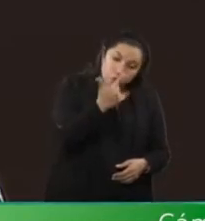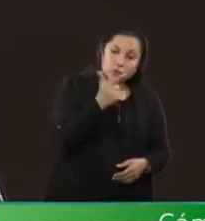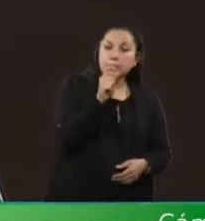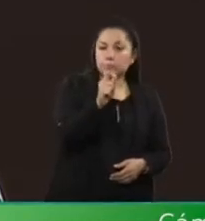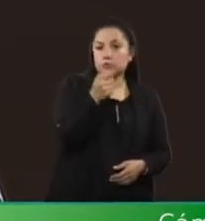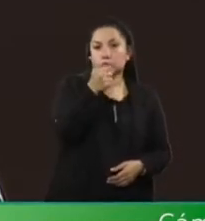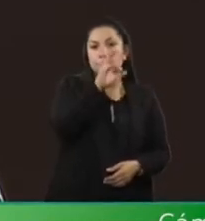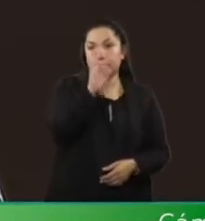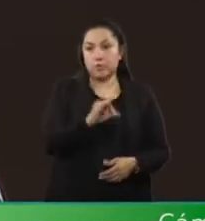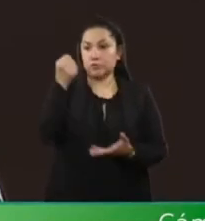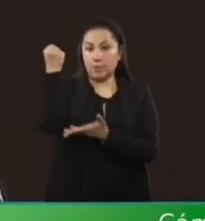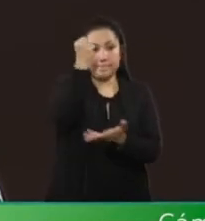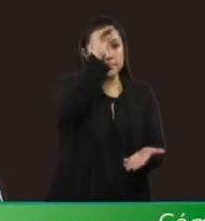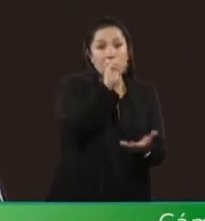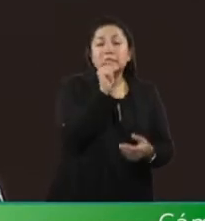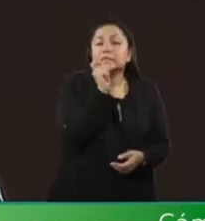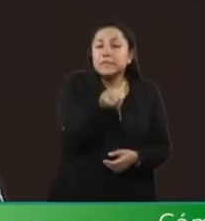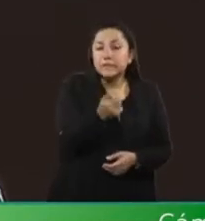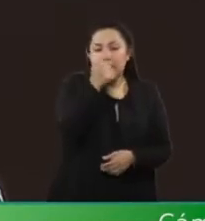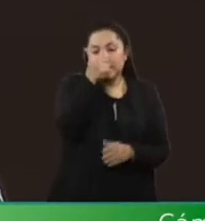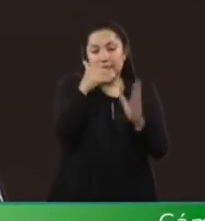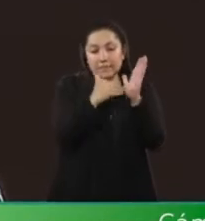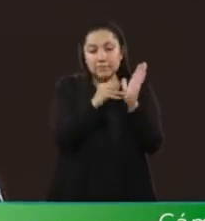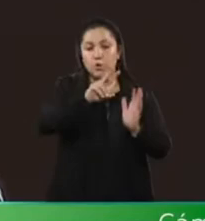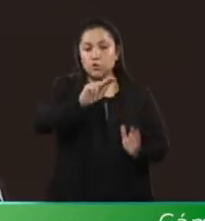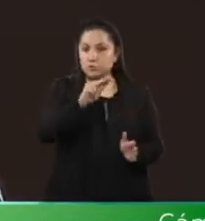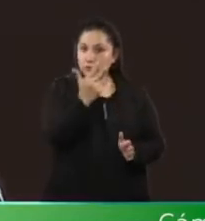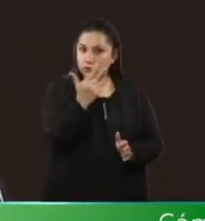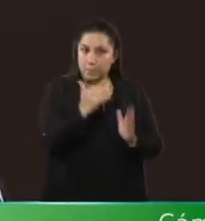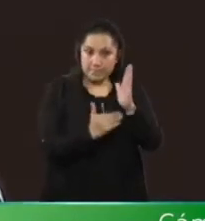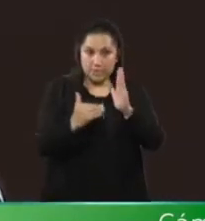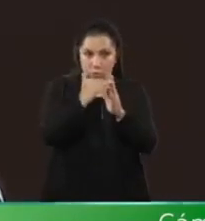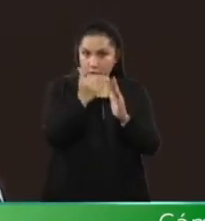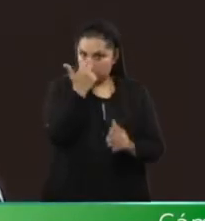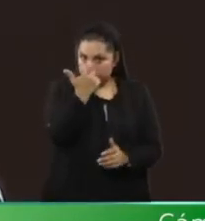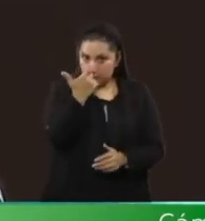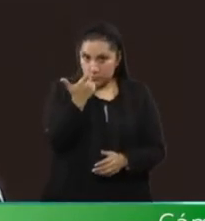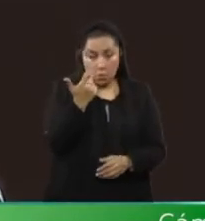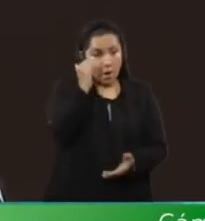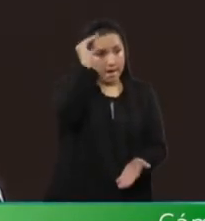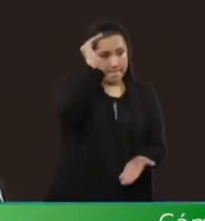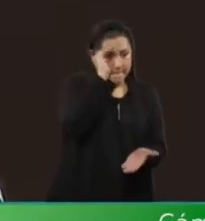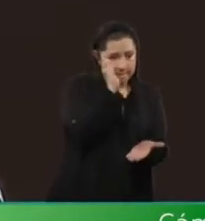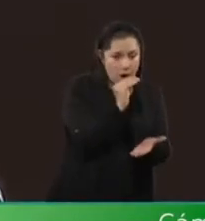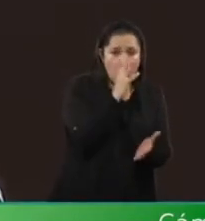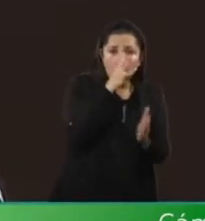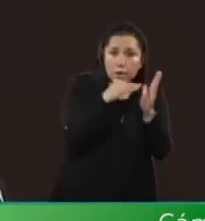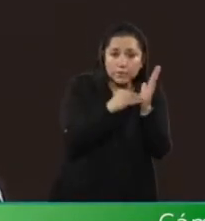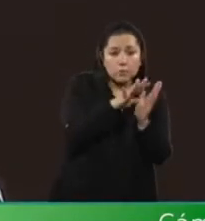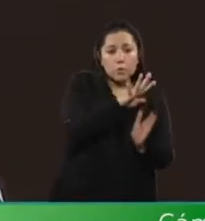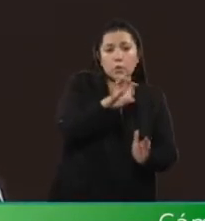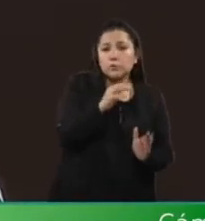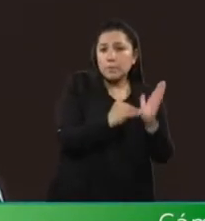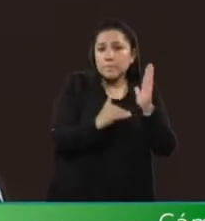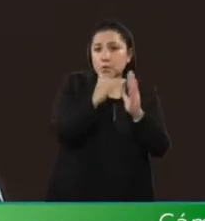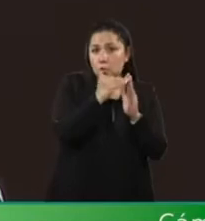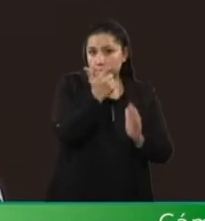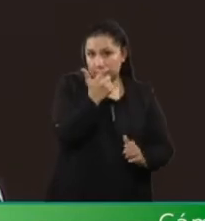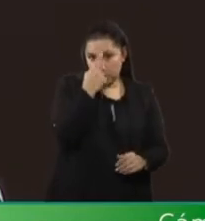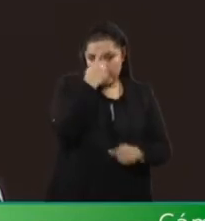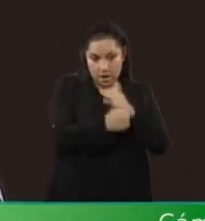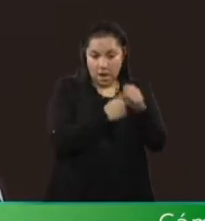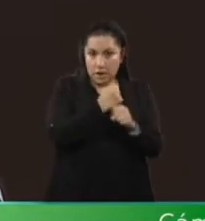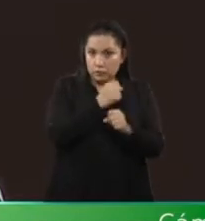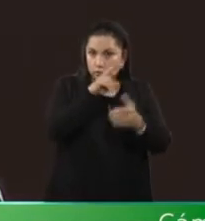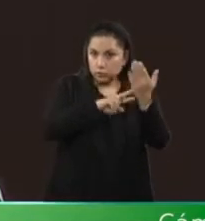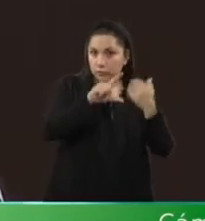de 6.088 millones de pesos a solo 4.300 millones de pesos en 2024.